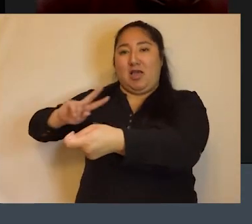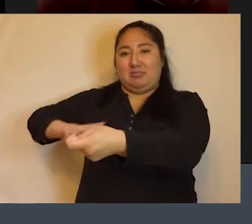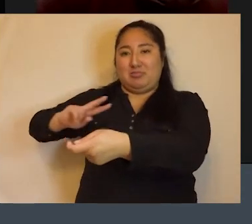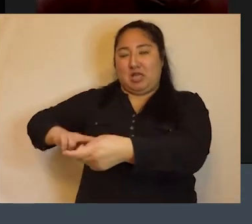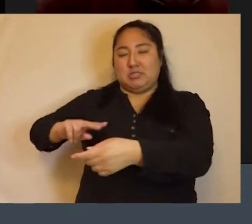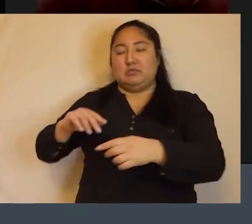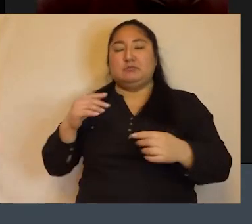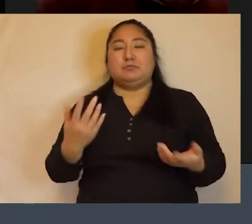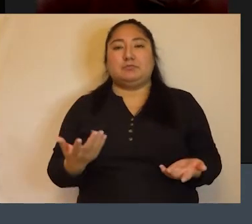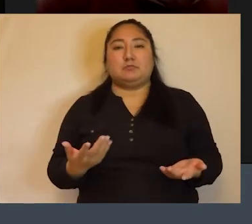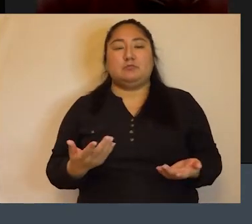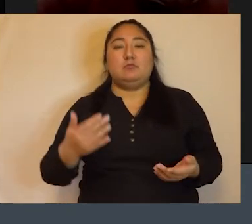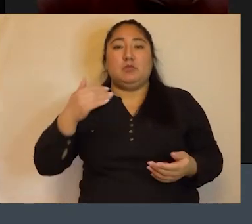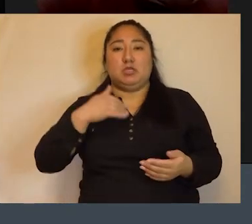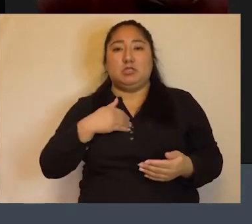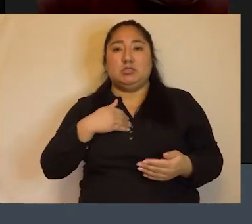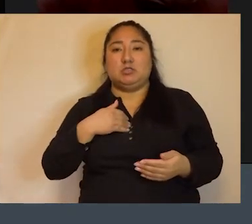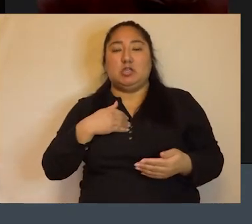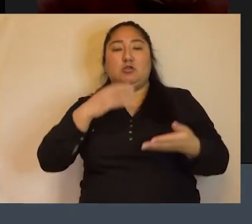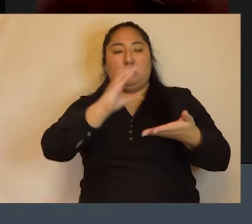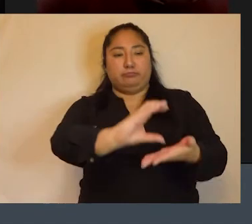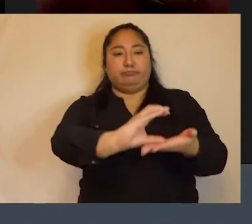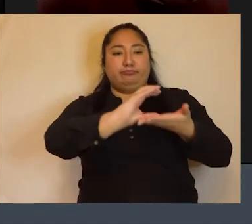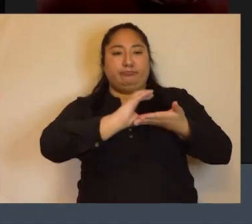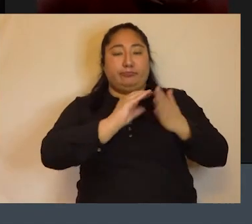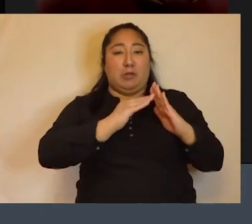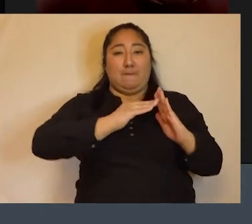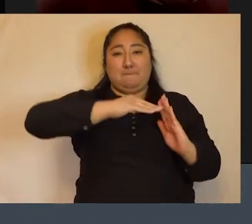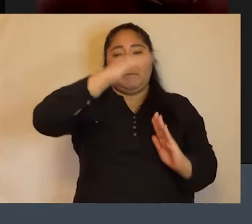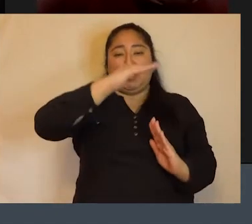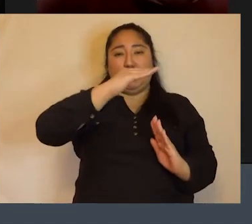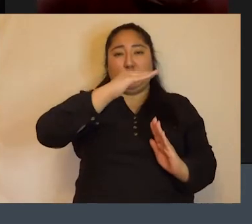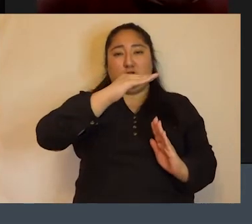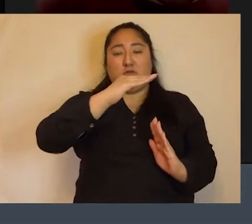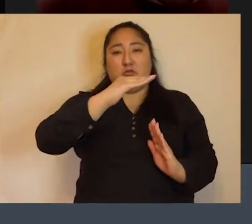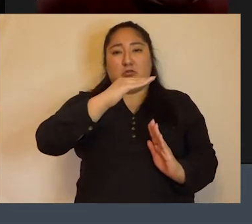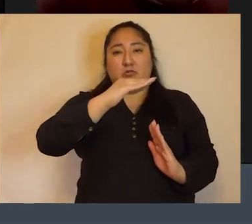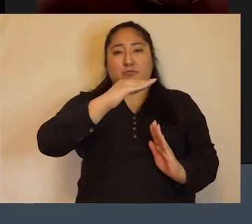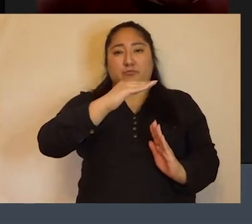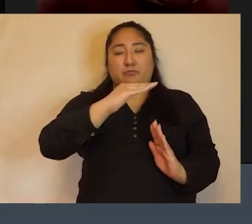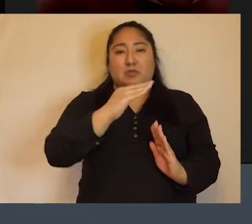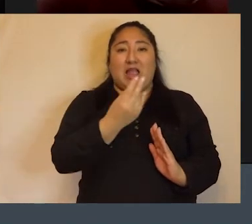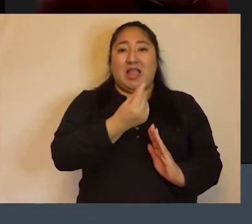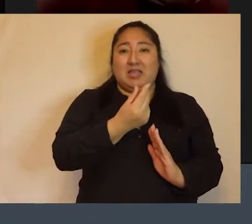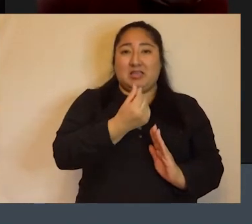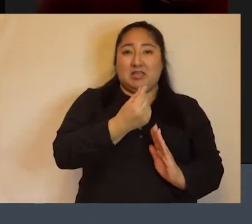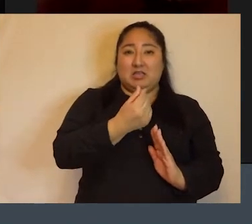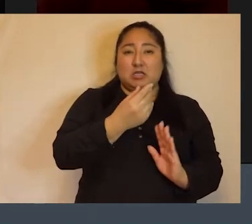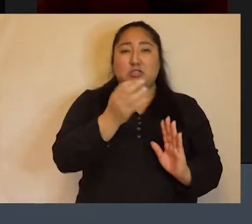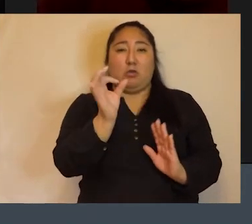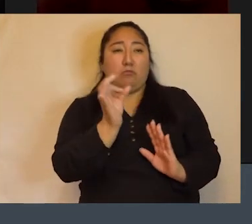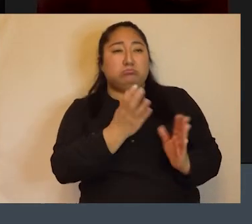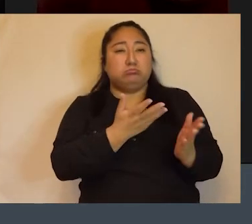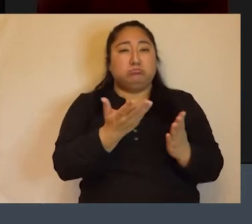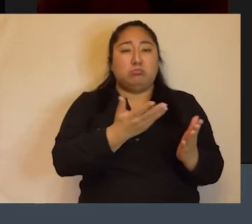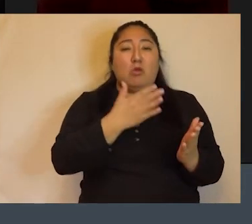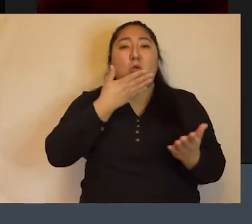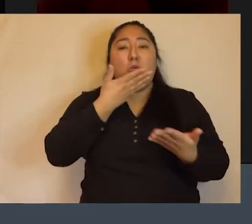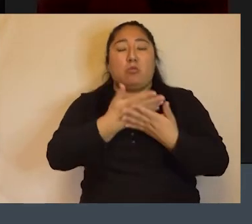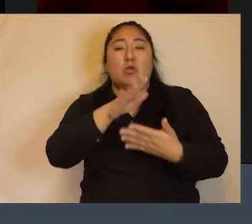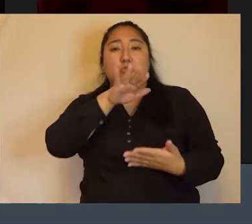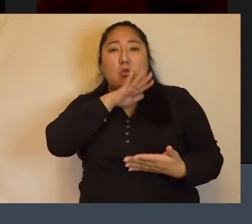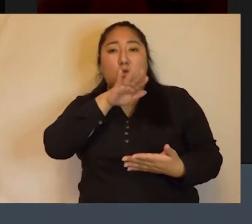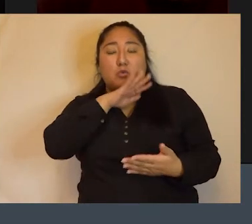de impuestos, y si estoy con ingresos que superan, obviamente, o eran equivalentes al ingreso promedio que yo tenía